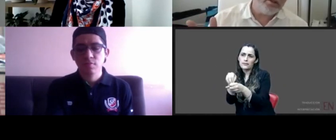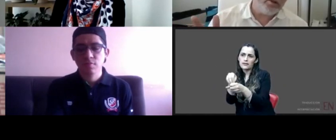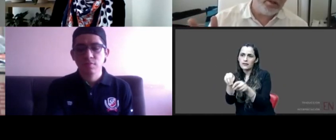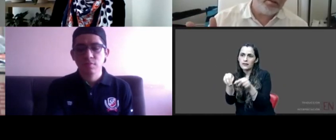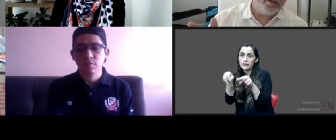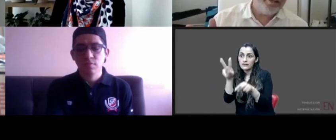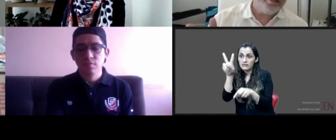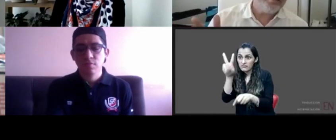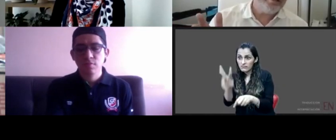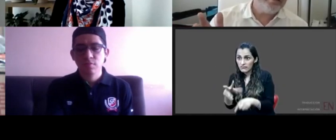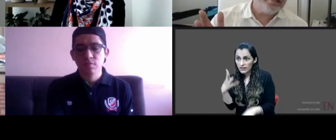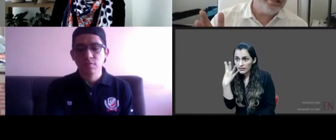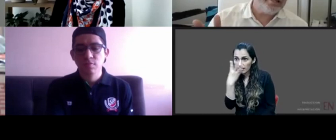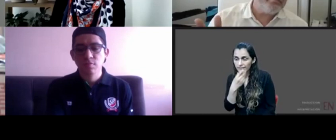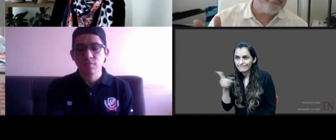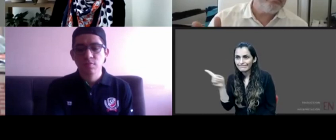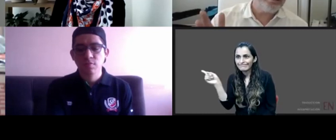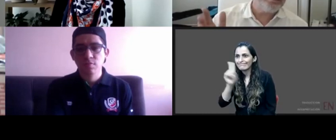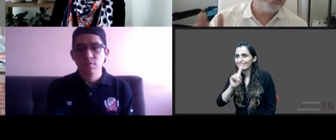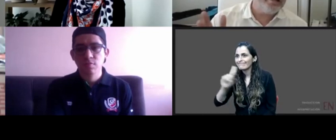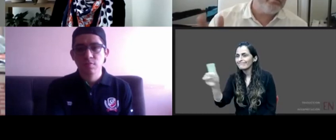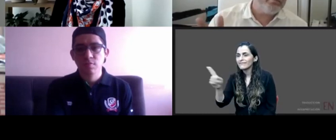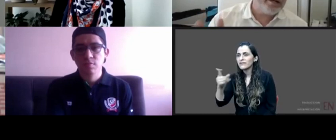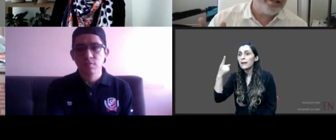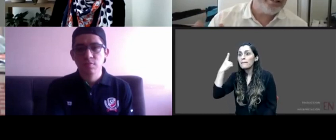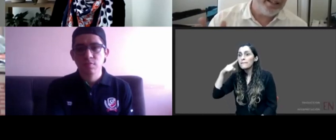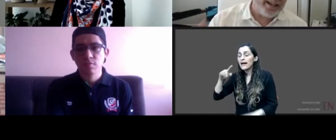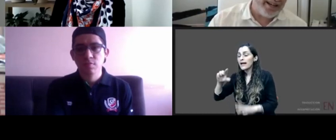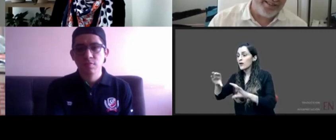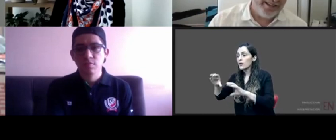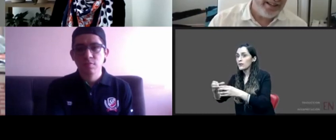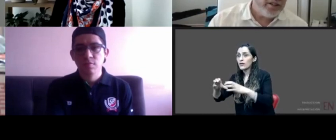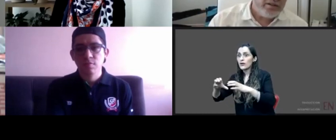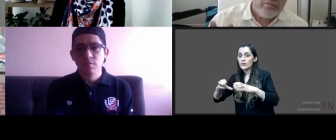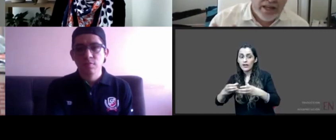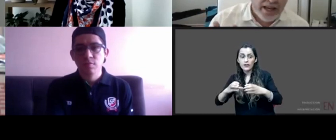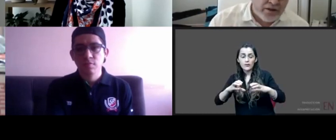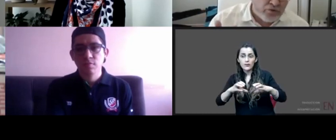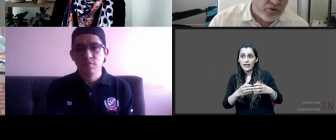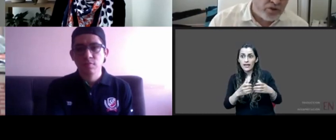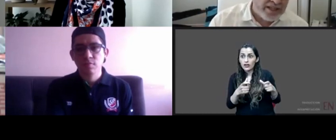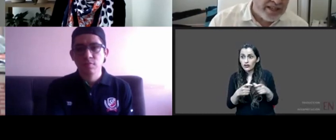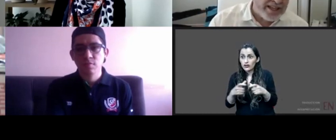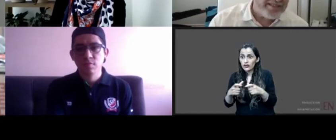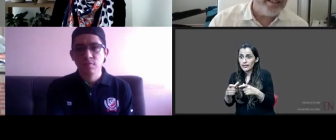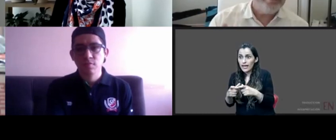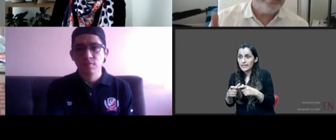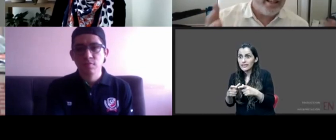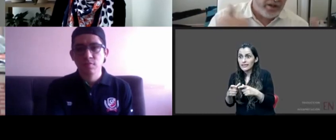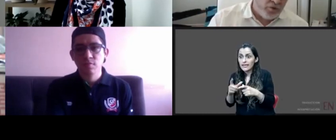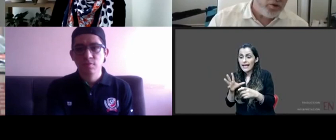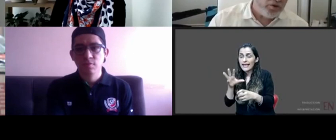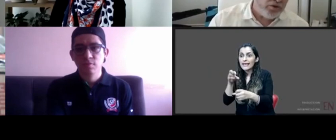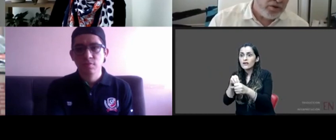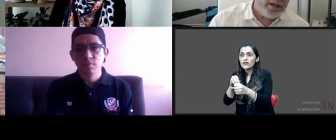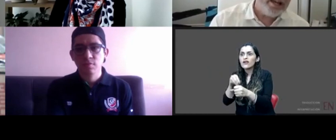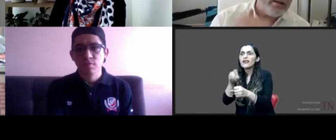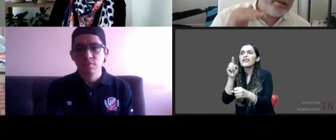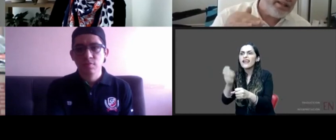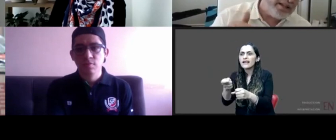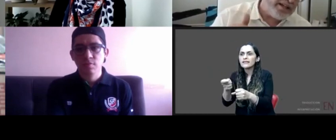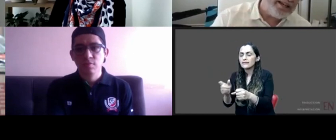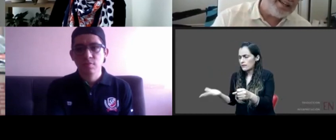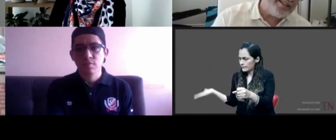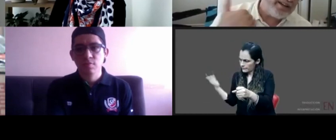las minorías. Está diseñada para desaparecerlas. La inclusión ahí es, te incluyo en